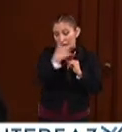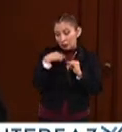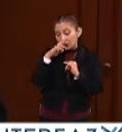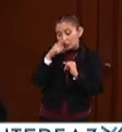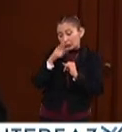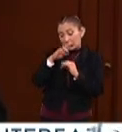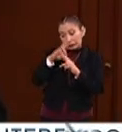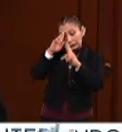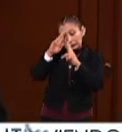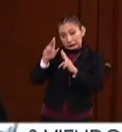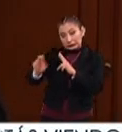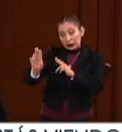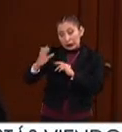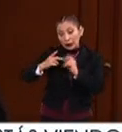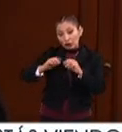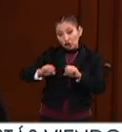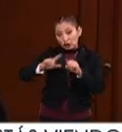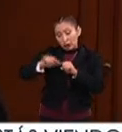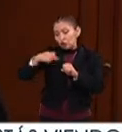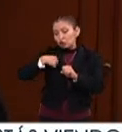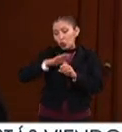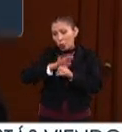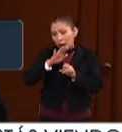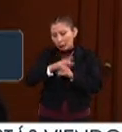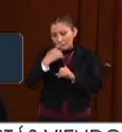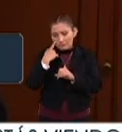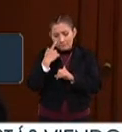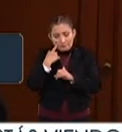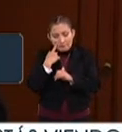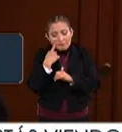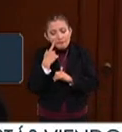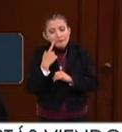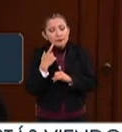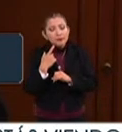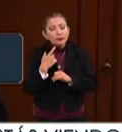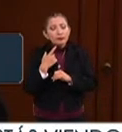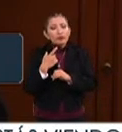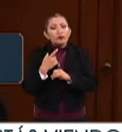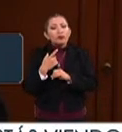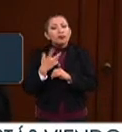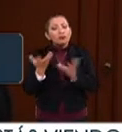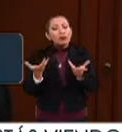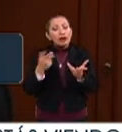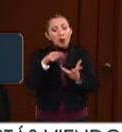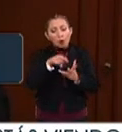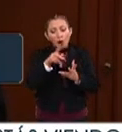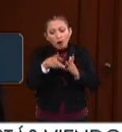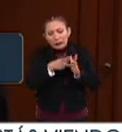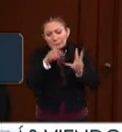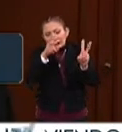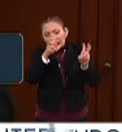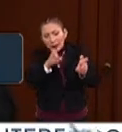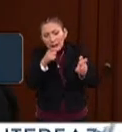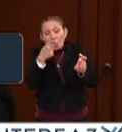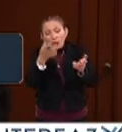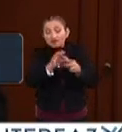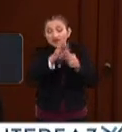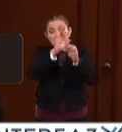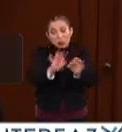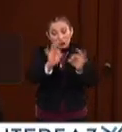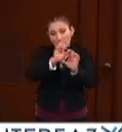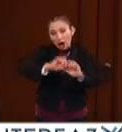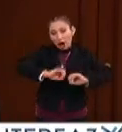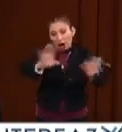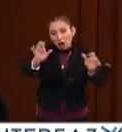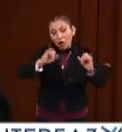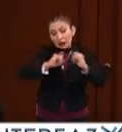Y básicamente lo que estamos proponiendo es que se retome este tema, se enfatice, porque